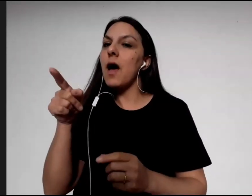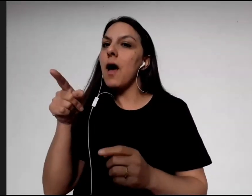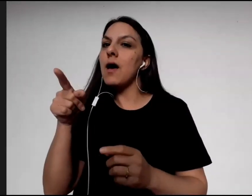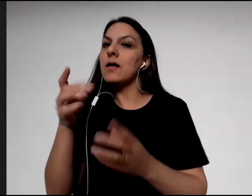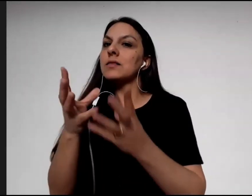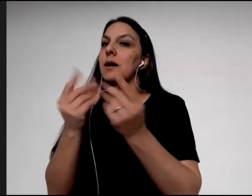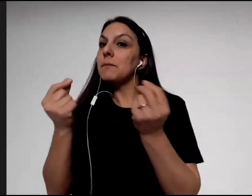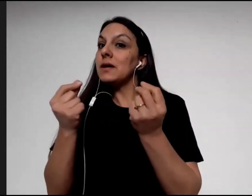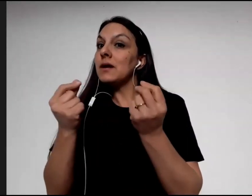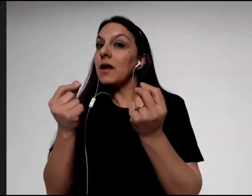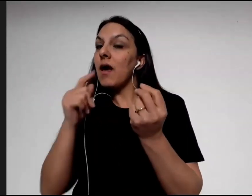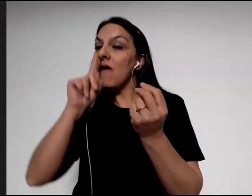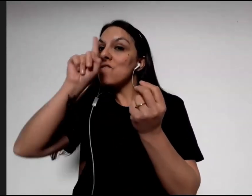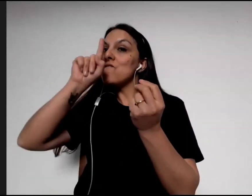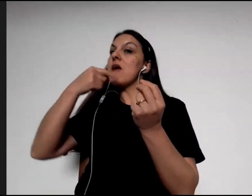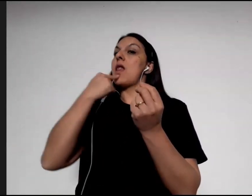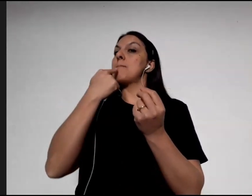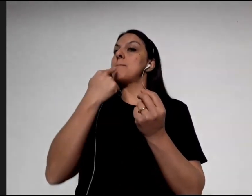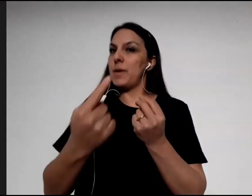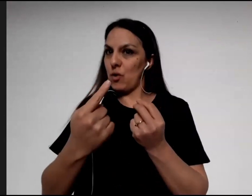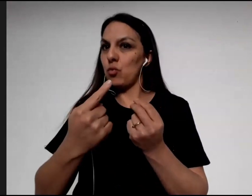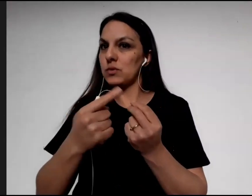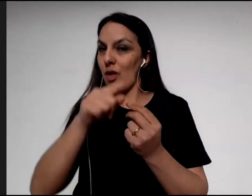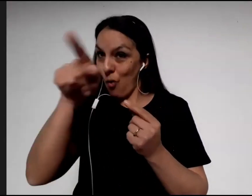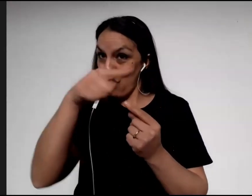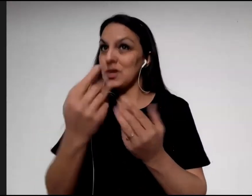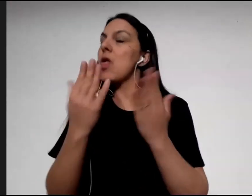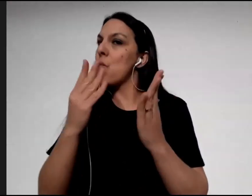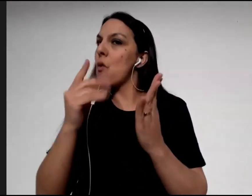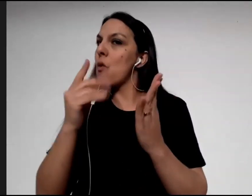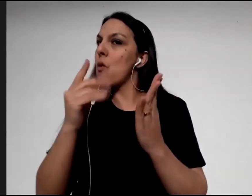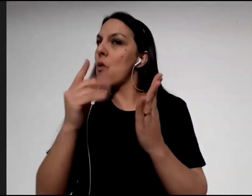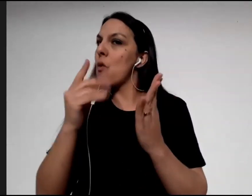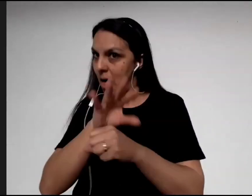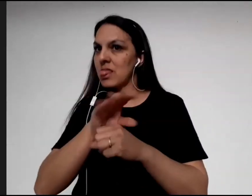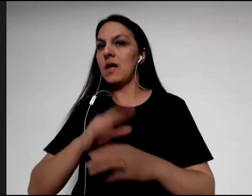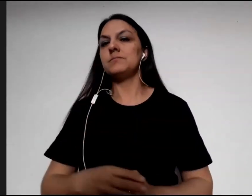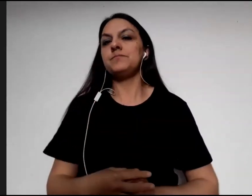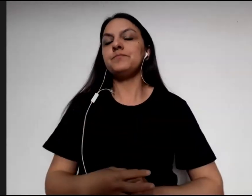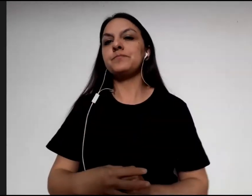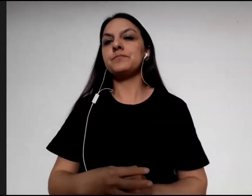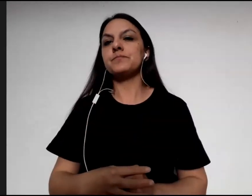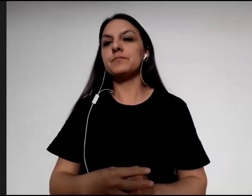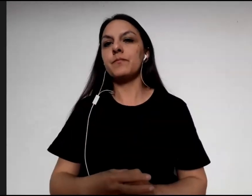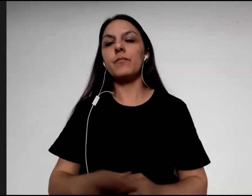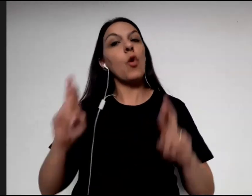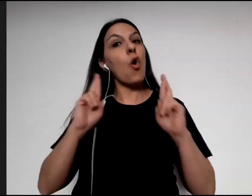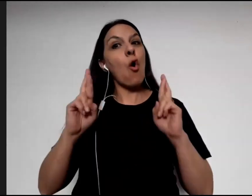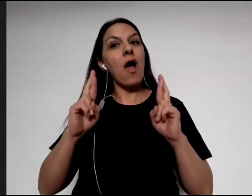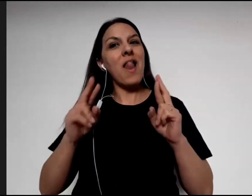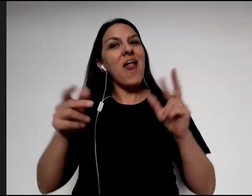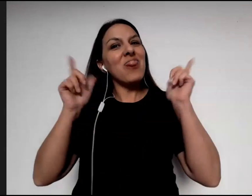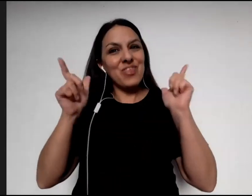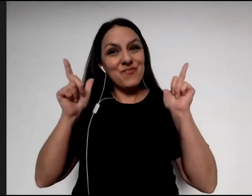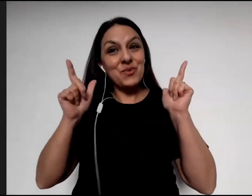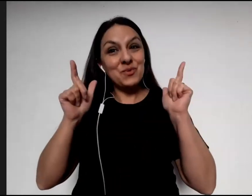las preguntas o las inquietudes que a ustedes les haya quedado. Espero que disfruten y que sea realmente